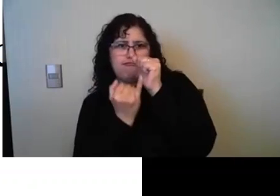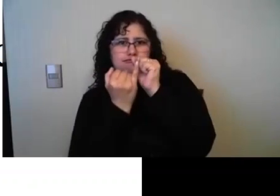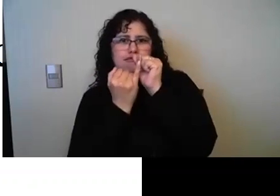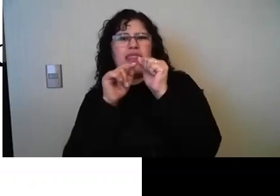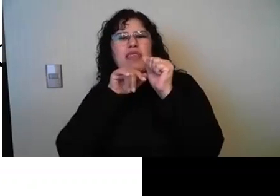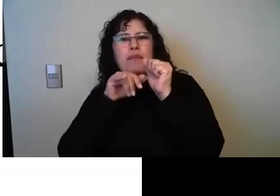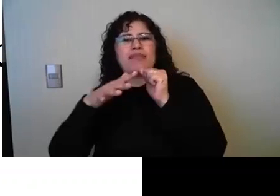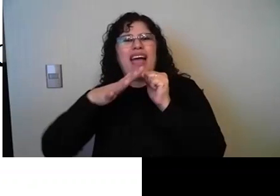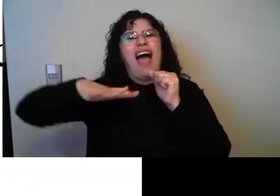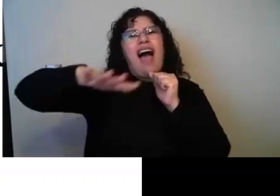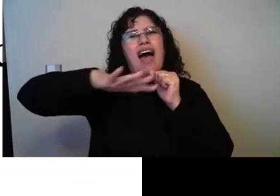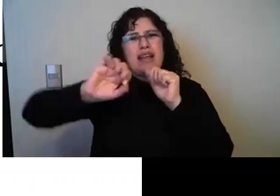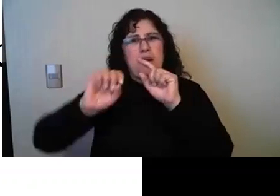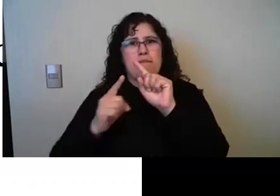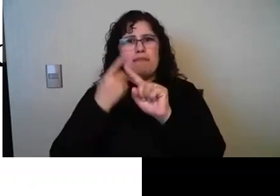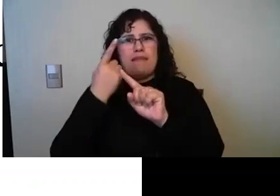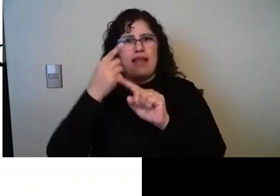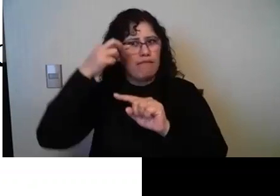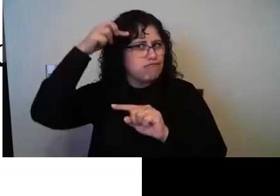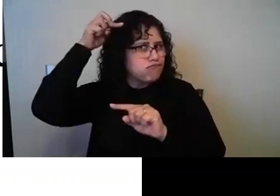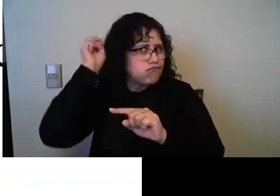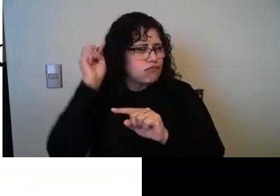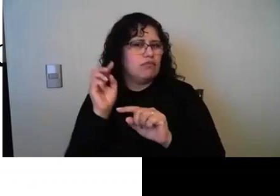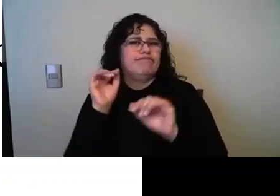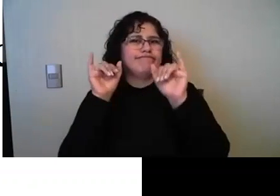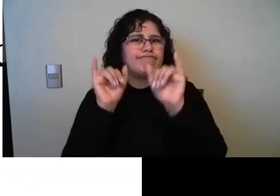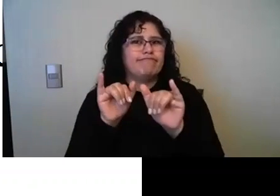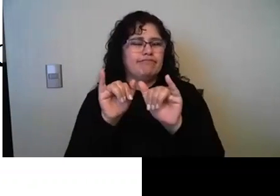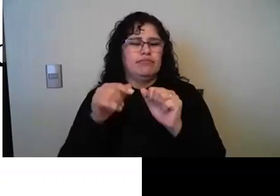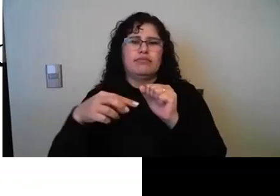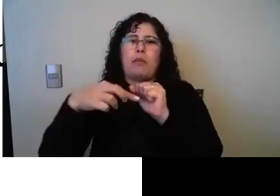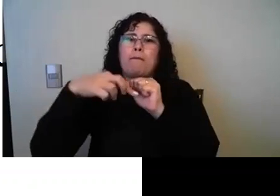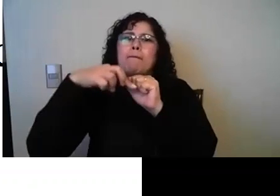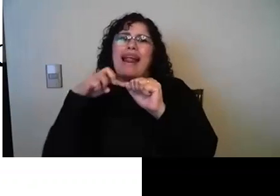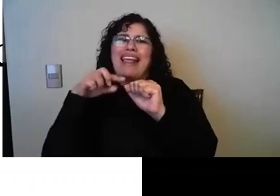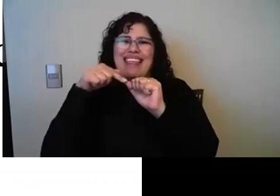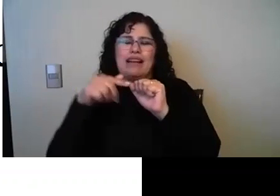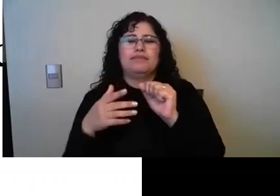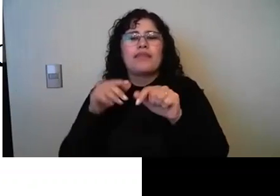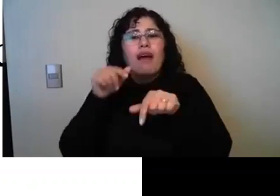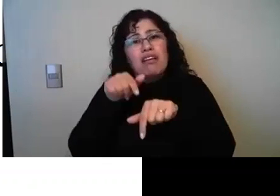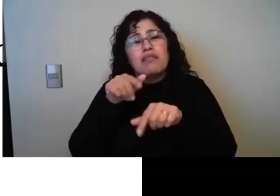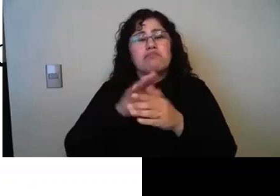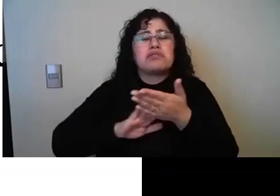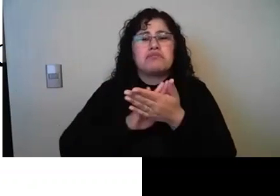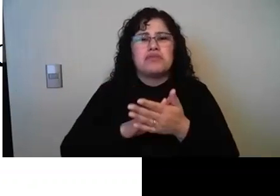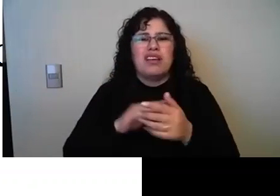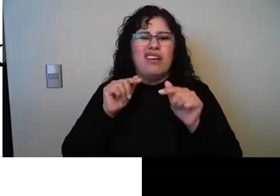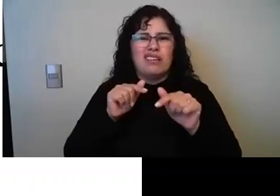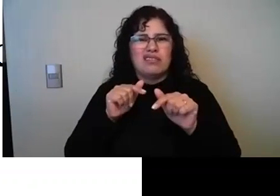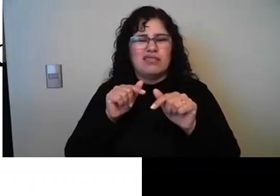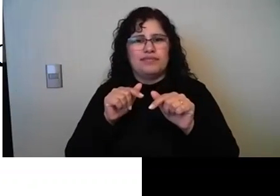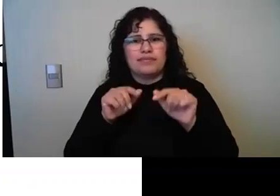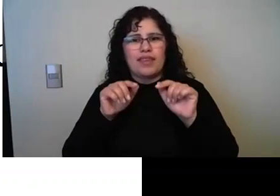ubicado en el lóbulo parietal. Y luego desde el lóbulo parietal, como no es un área que se interprete,